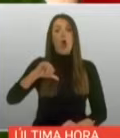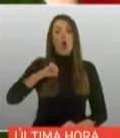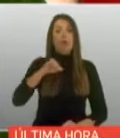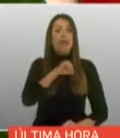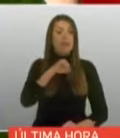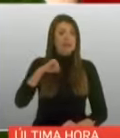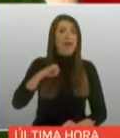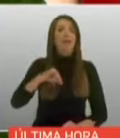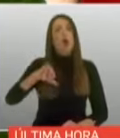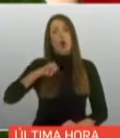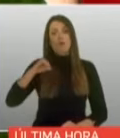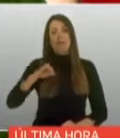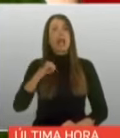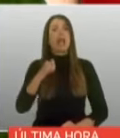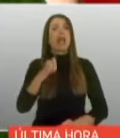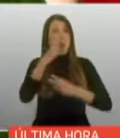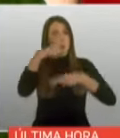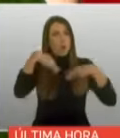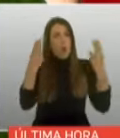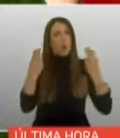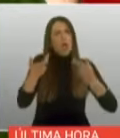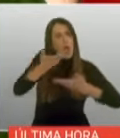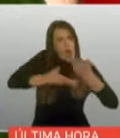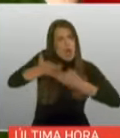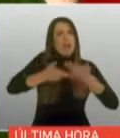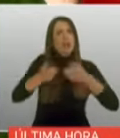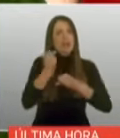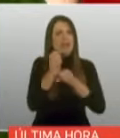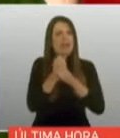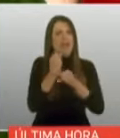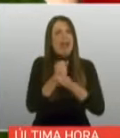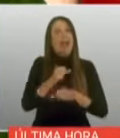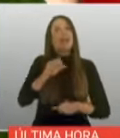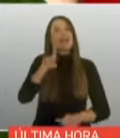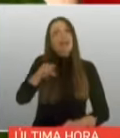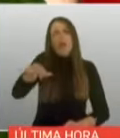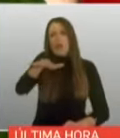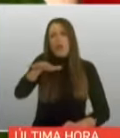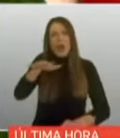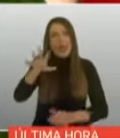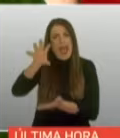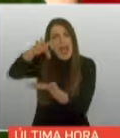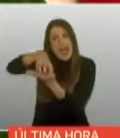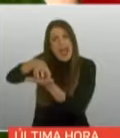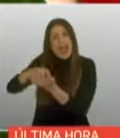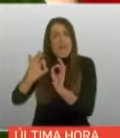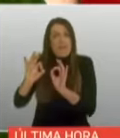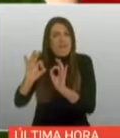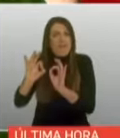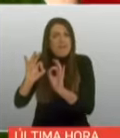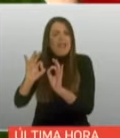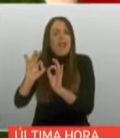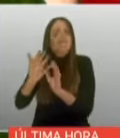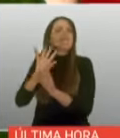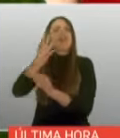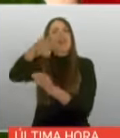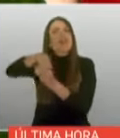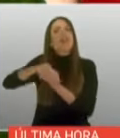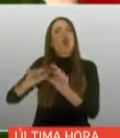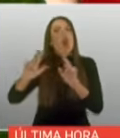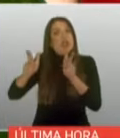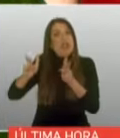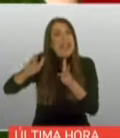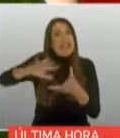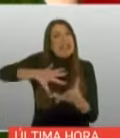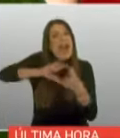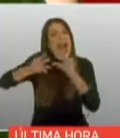de creación de riqueza y empleo. Por otro lado, se han abordado a través de la Consejería de Salud y Familias la eliminación del pago para hacer